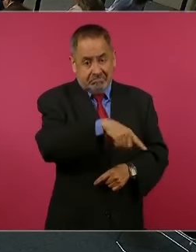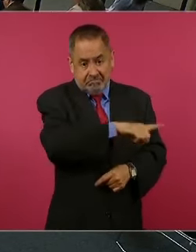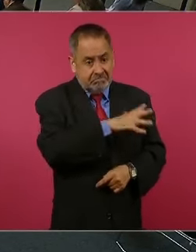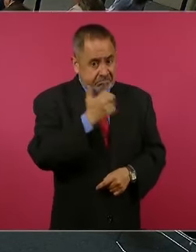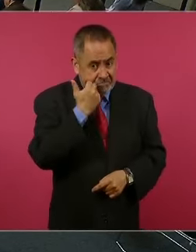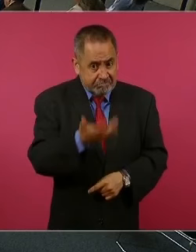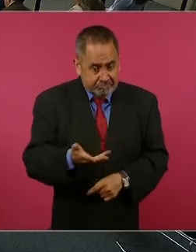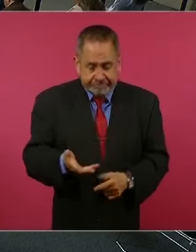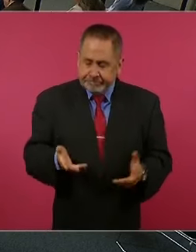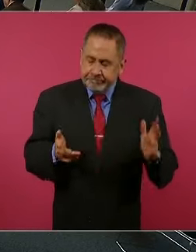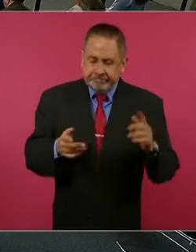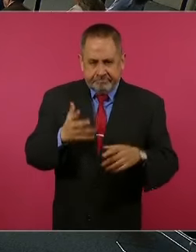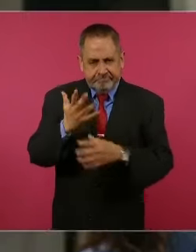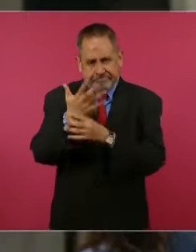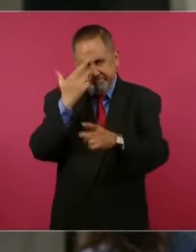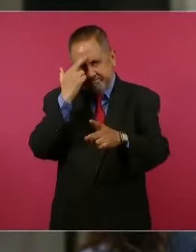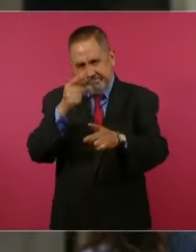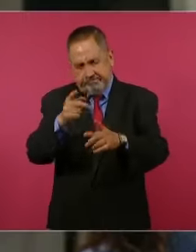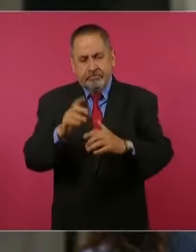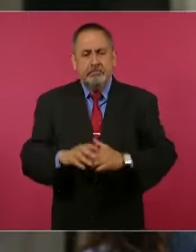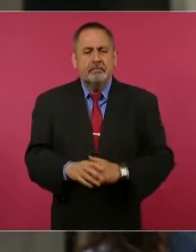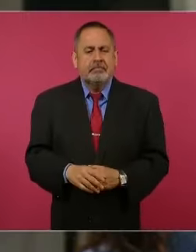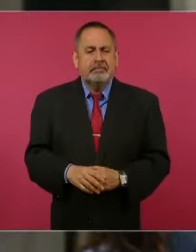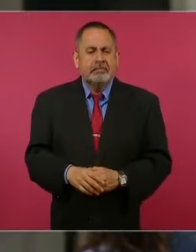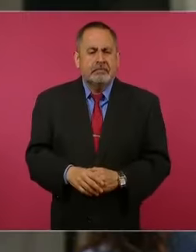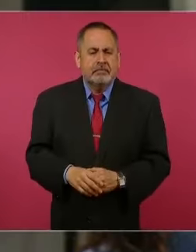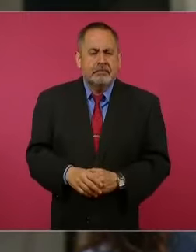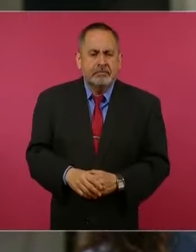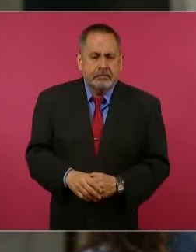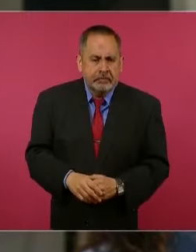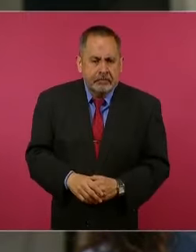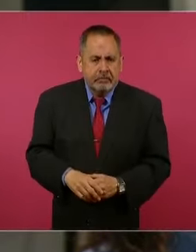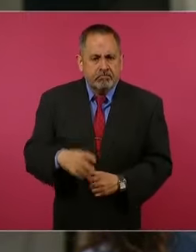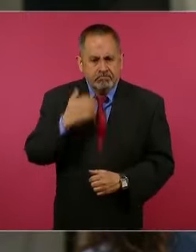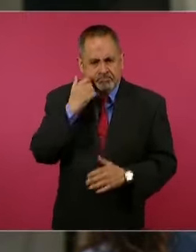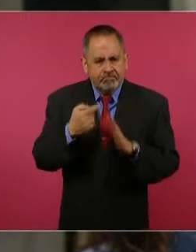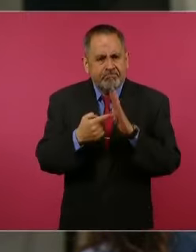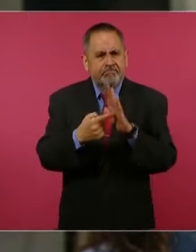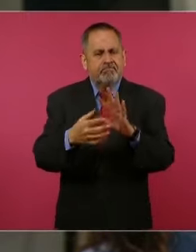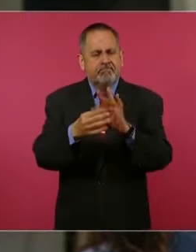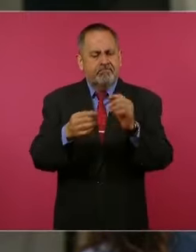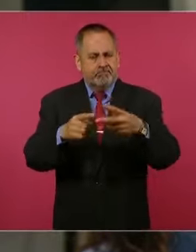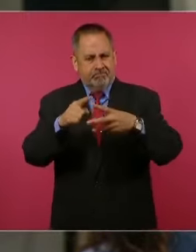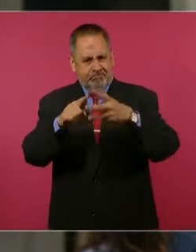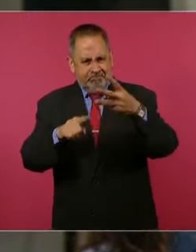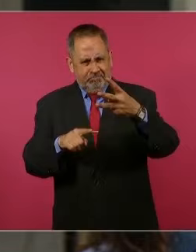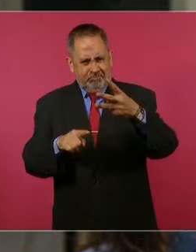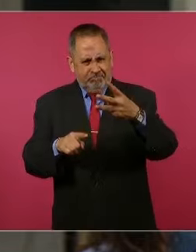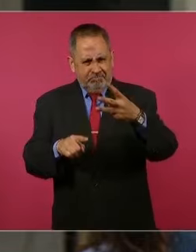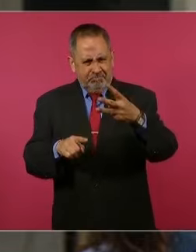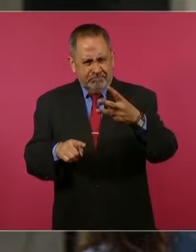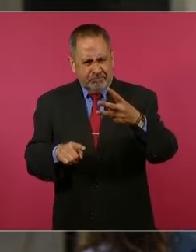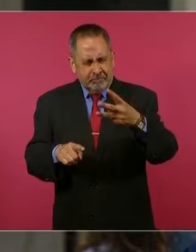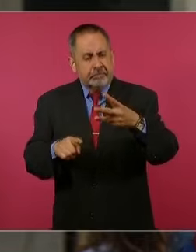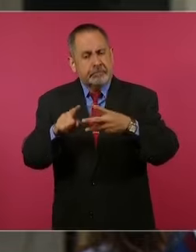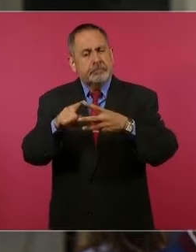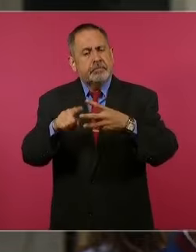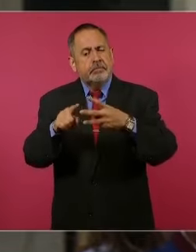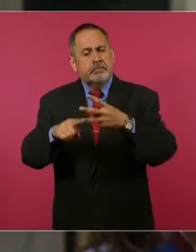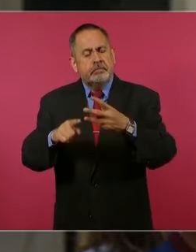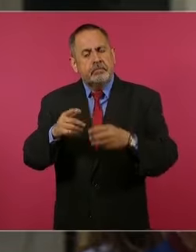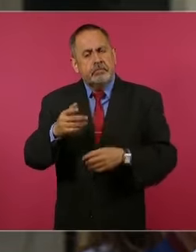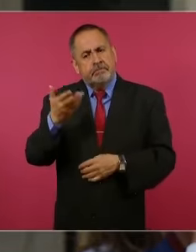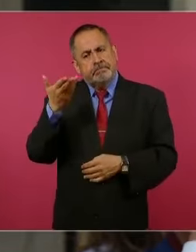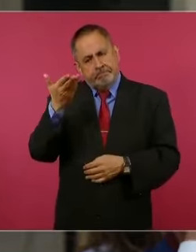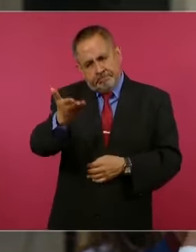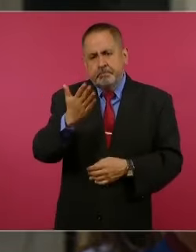hacer privado lo público como usted lo manifiesta bien eh Le quiero le quiero presentar eh tres situaciones en donde la la gente de Sonora le